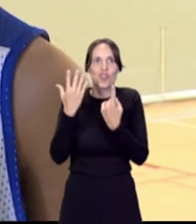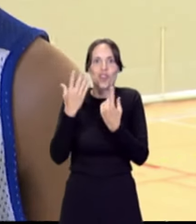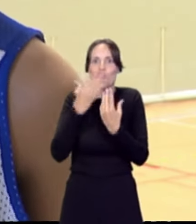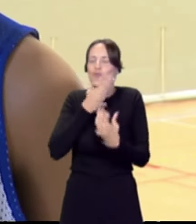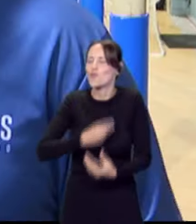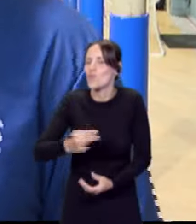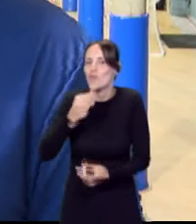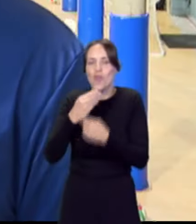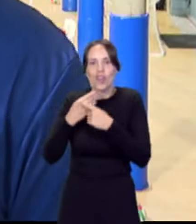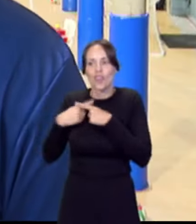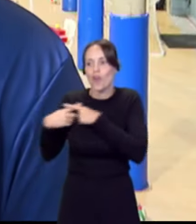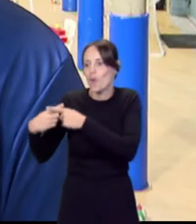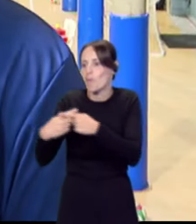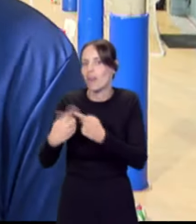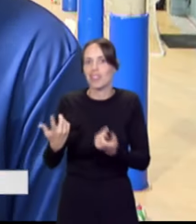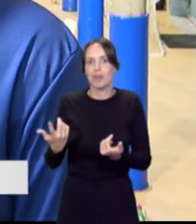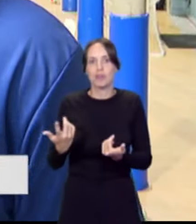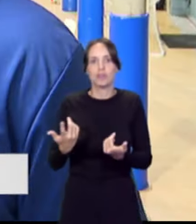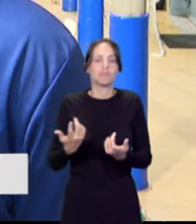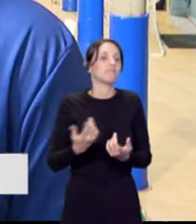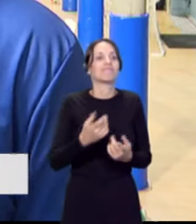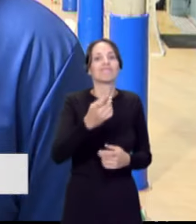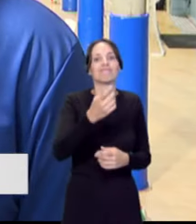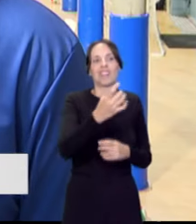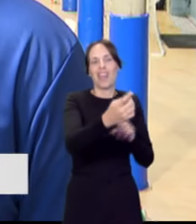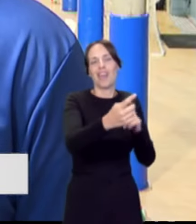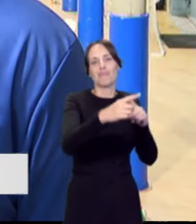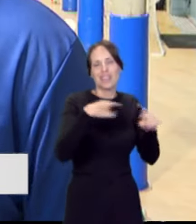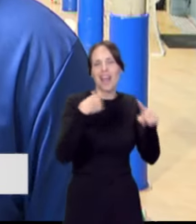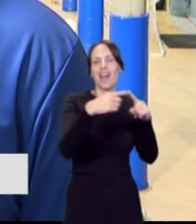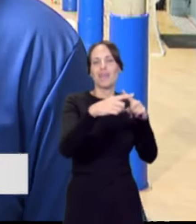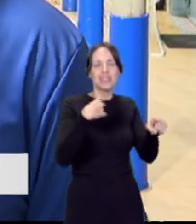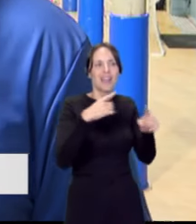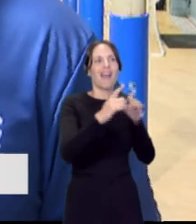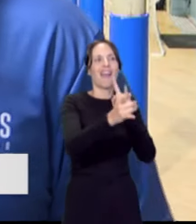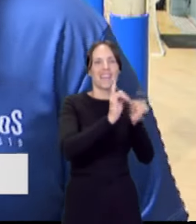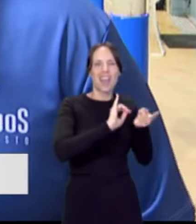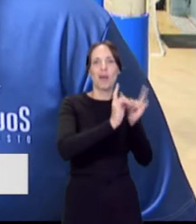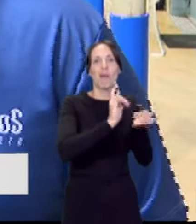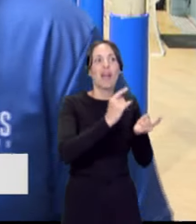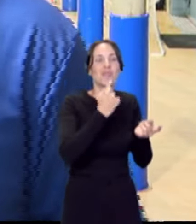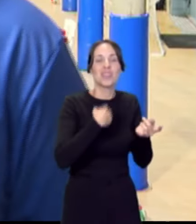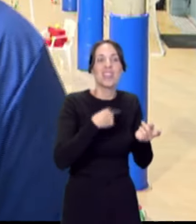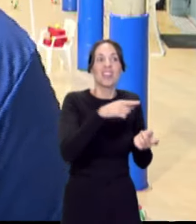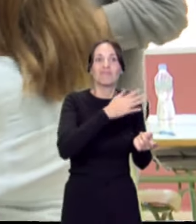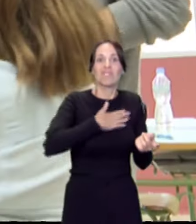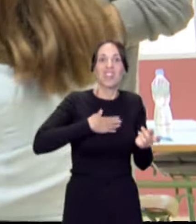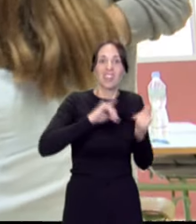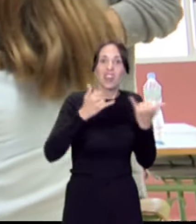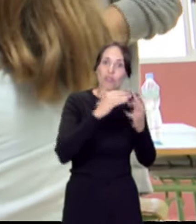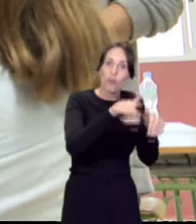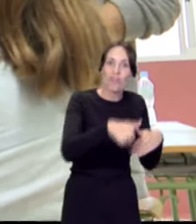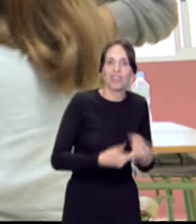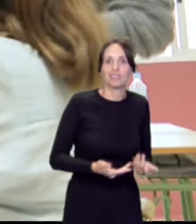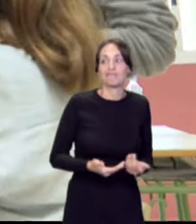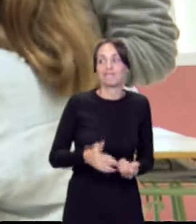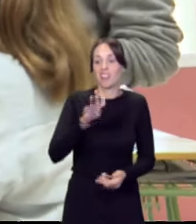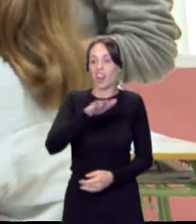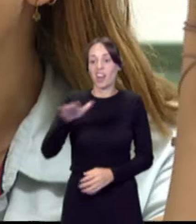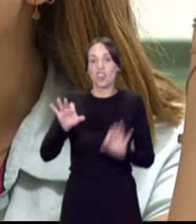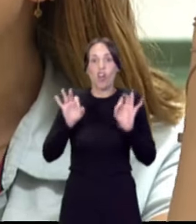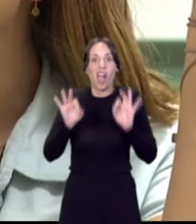súper bonitos. No nos han parado de escribir estos días, de llamar, diciendo que quieren regresar a Tenerife. Niños siendo niños,